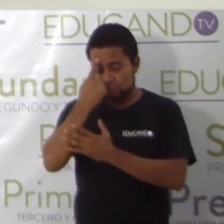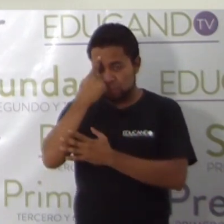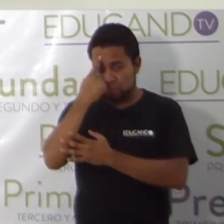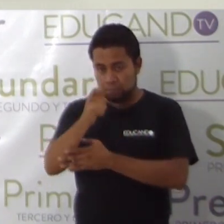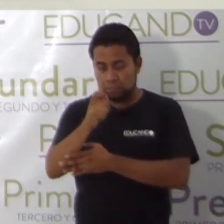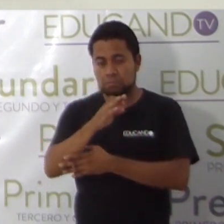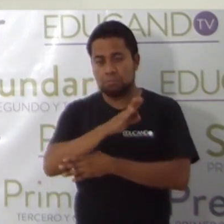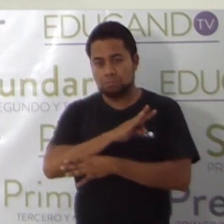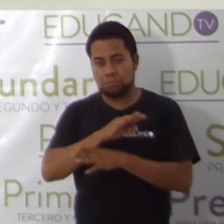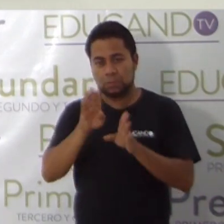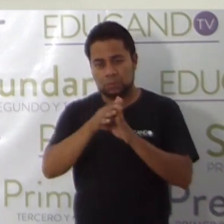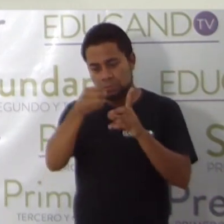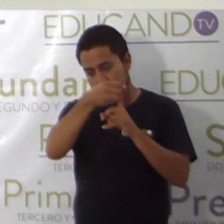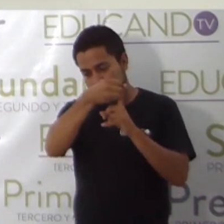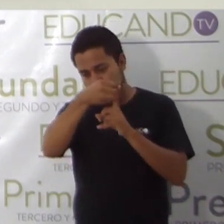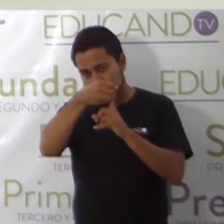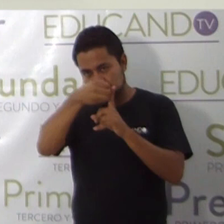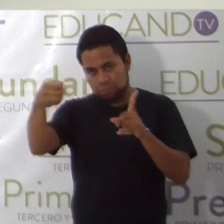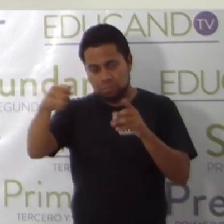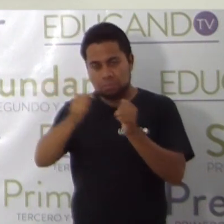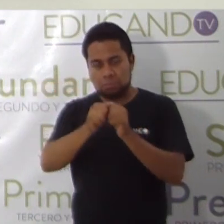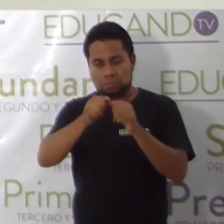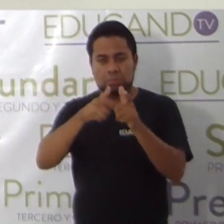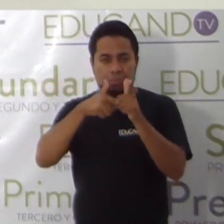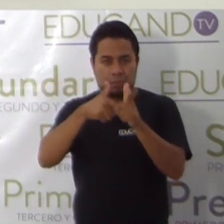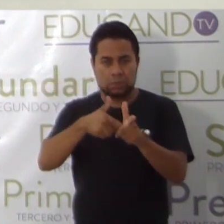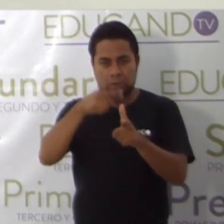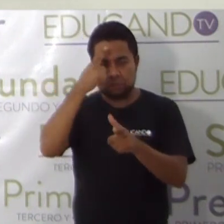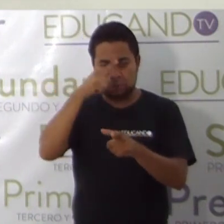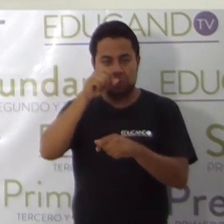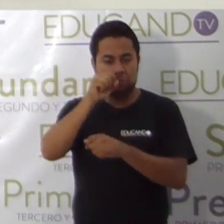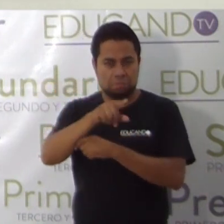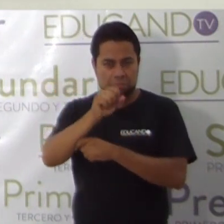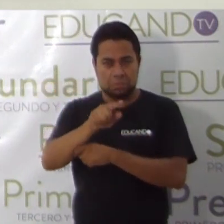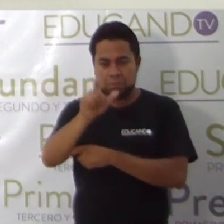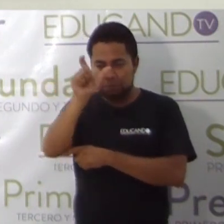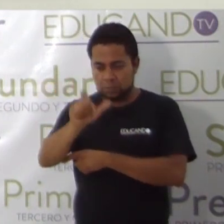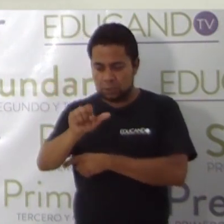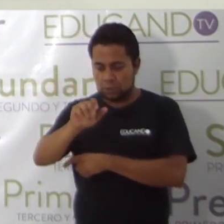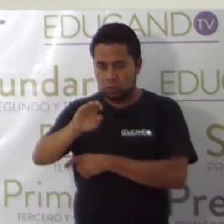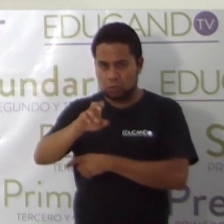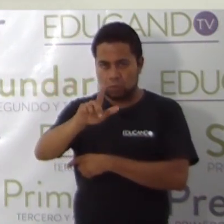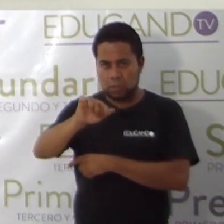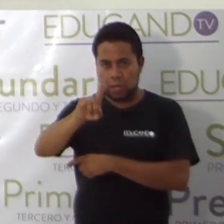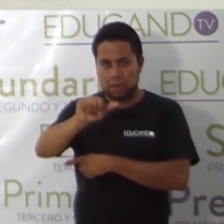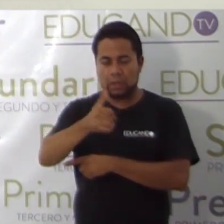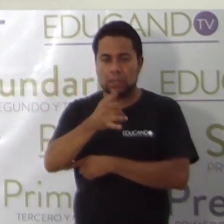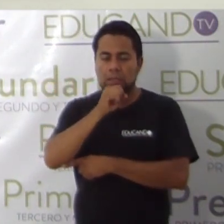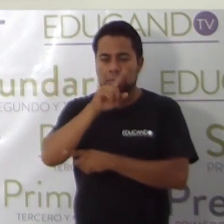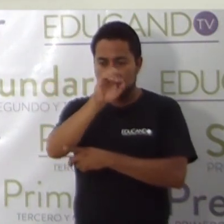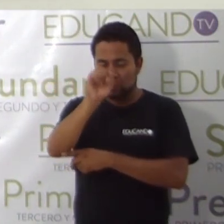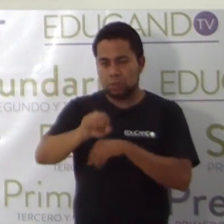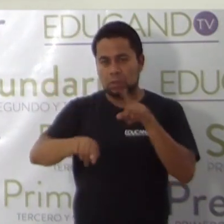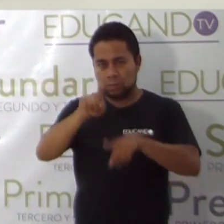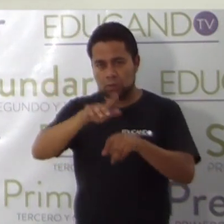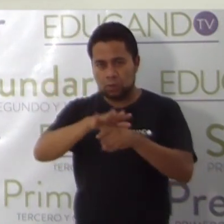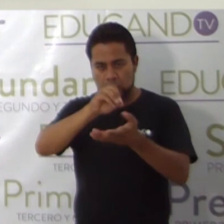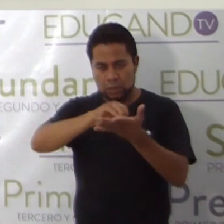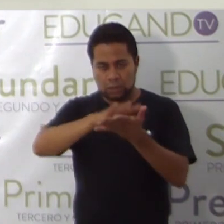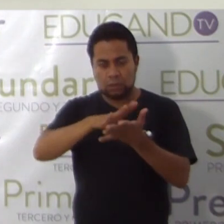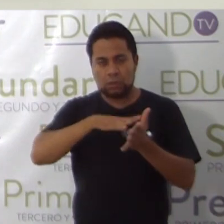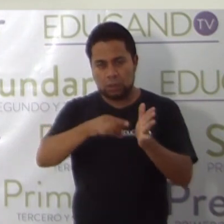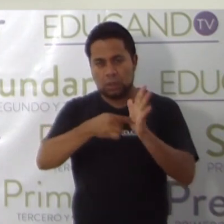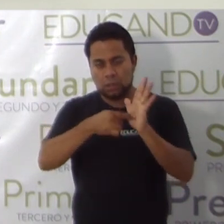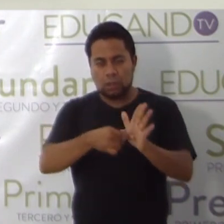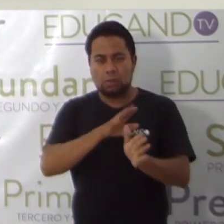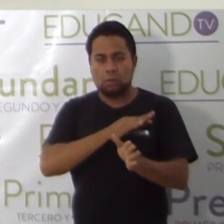que obtengamos nuestra frecuencia relativa acumulada y nuestro porcentaje según los datos que vimos hoy. Entonces,